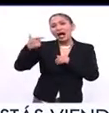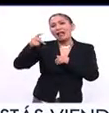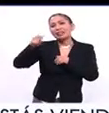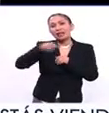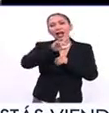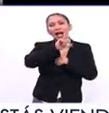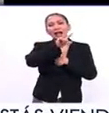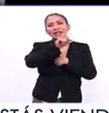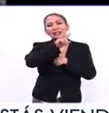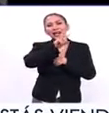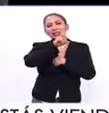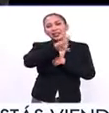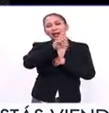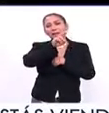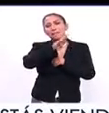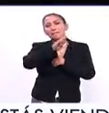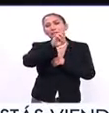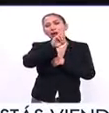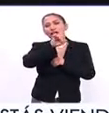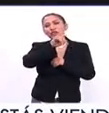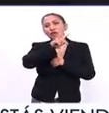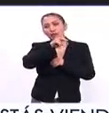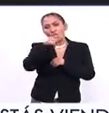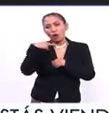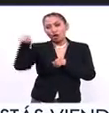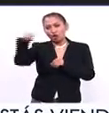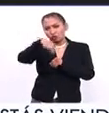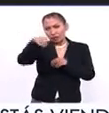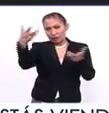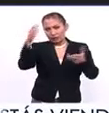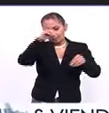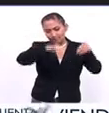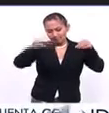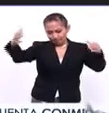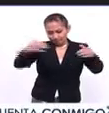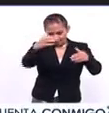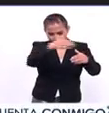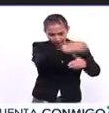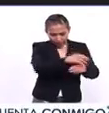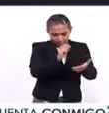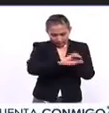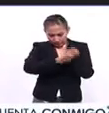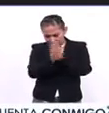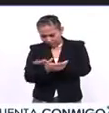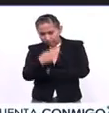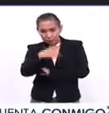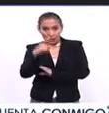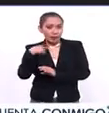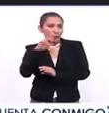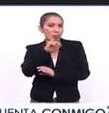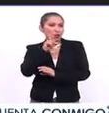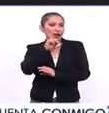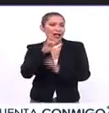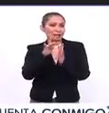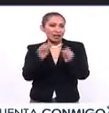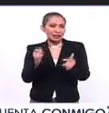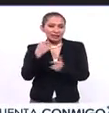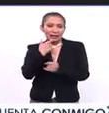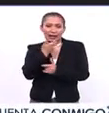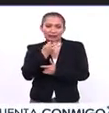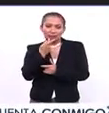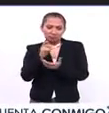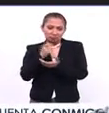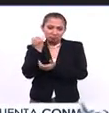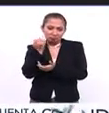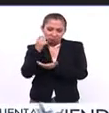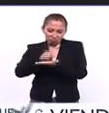Ana Alexandra Varsoviano. Ellos se dedicaron a catalogar, a transcribir, a traducir, porque escribía muchos textos en francés, y